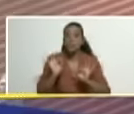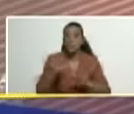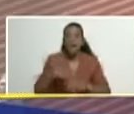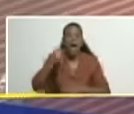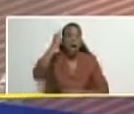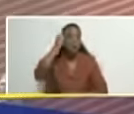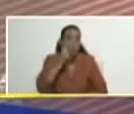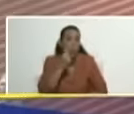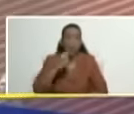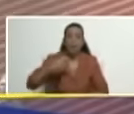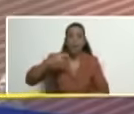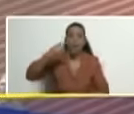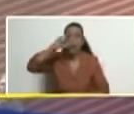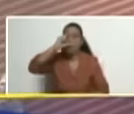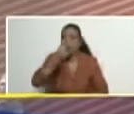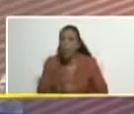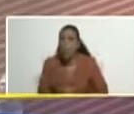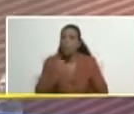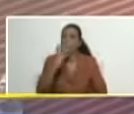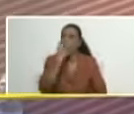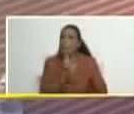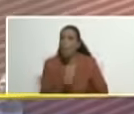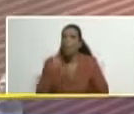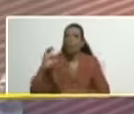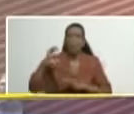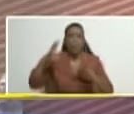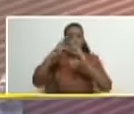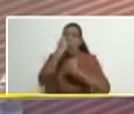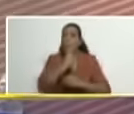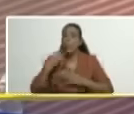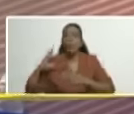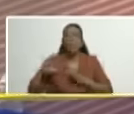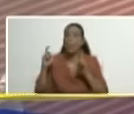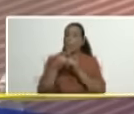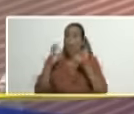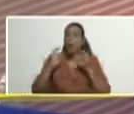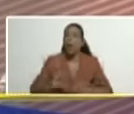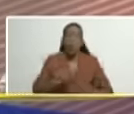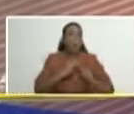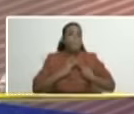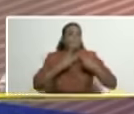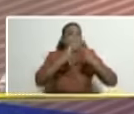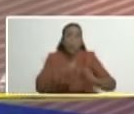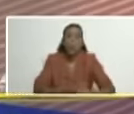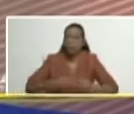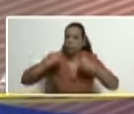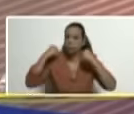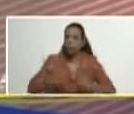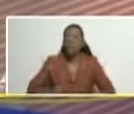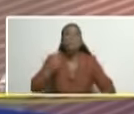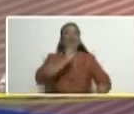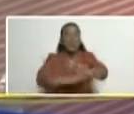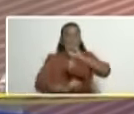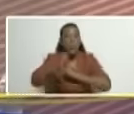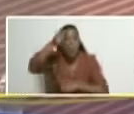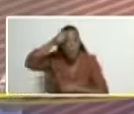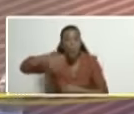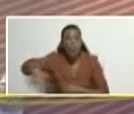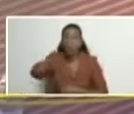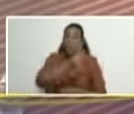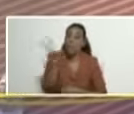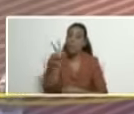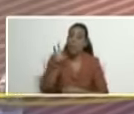los que cumplimos la palabra, el compromiso, con voluntad máxima, porque estamos defendiendo al pueblo de